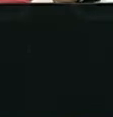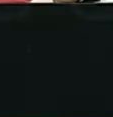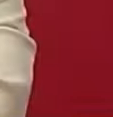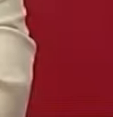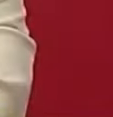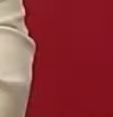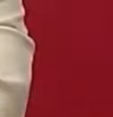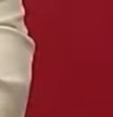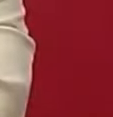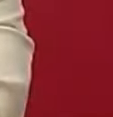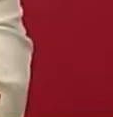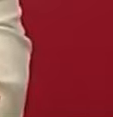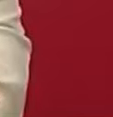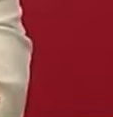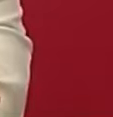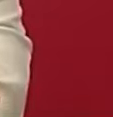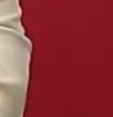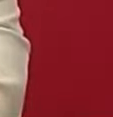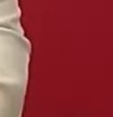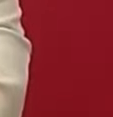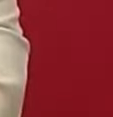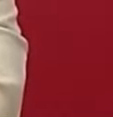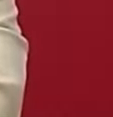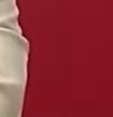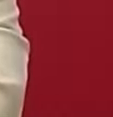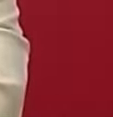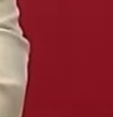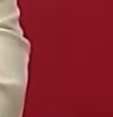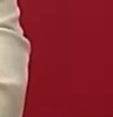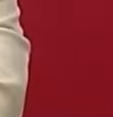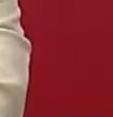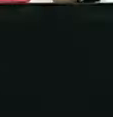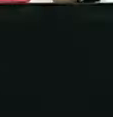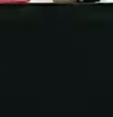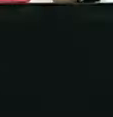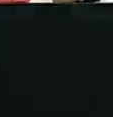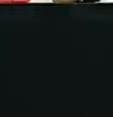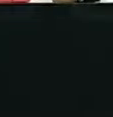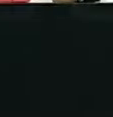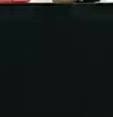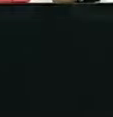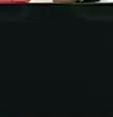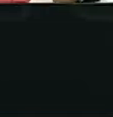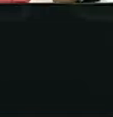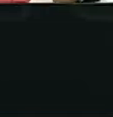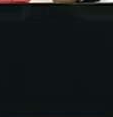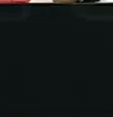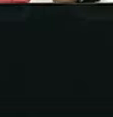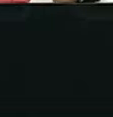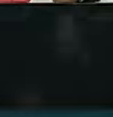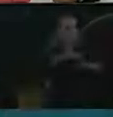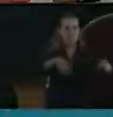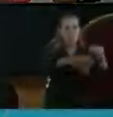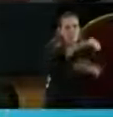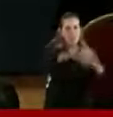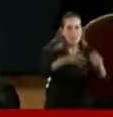Fe, con fuerzas provinciales, con fuerzas federales. Los detuvimos adelante de sus hijos,